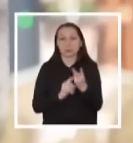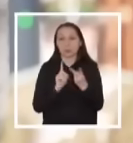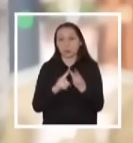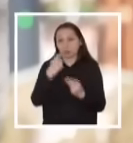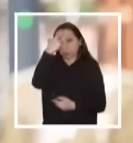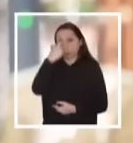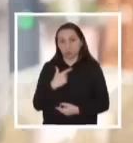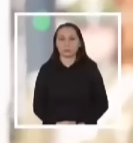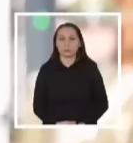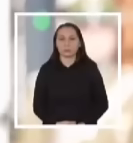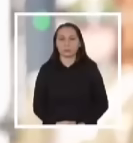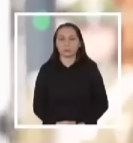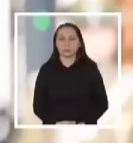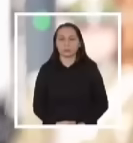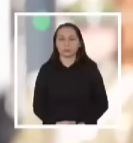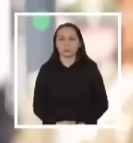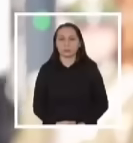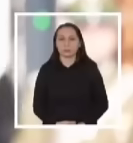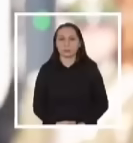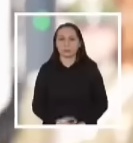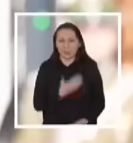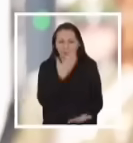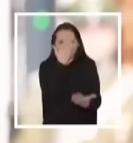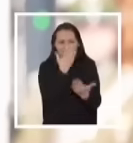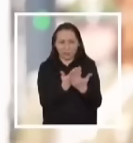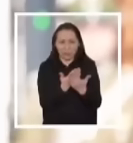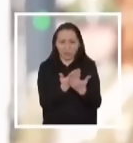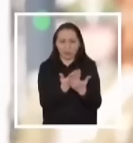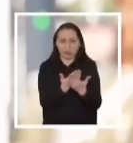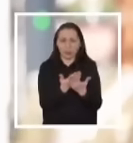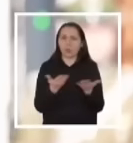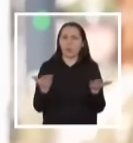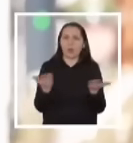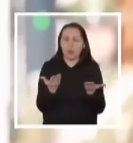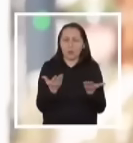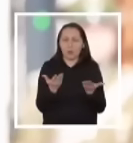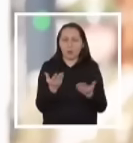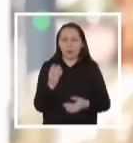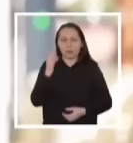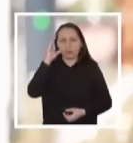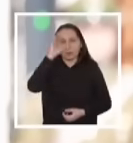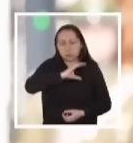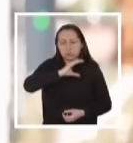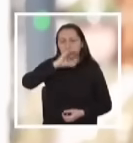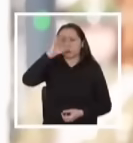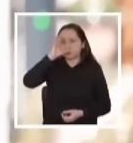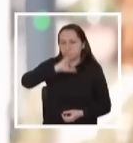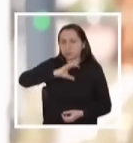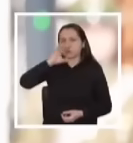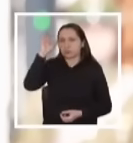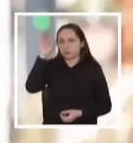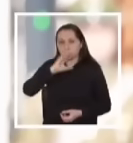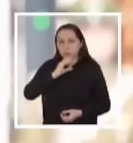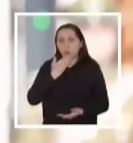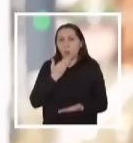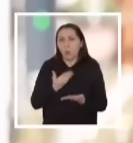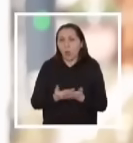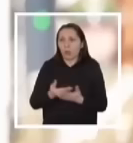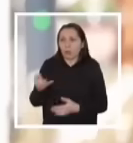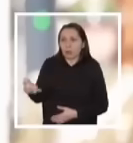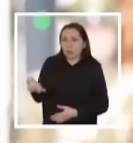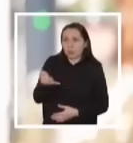habían despachado nada, es decir, desde La Moneda. La productora contratada para llevar... O sea, no habían todavía despachado nada a la Contraloría, estamos